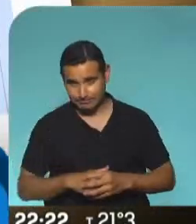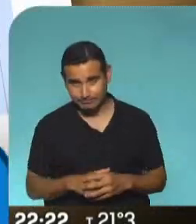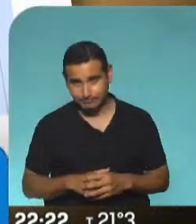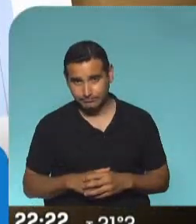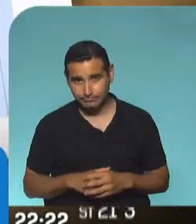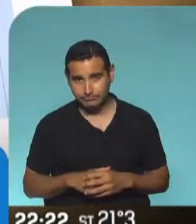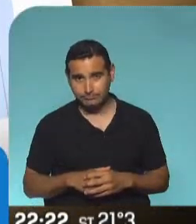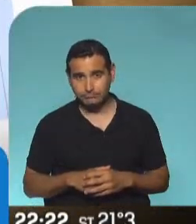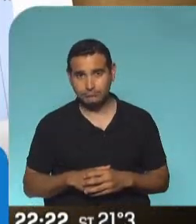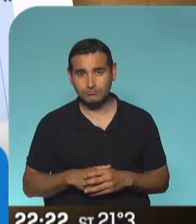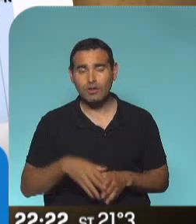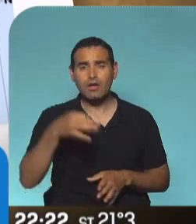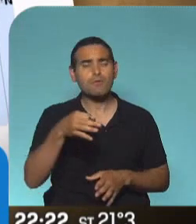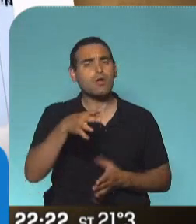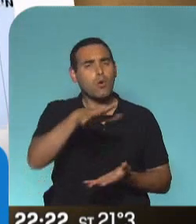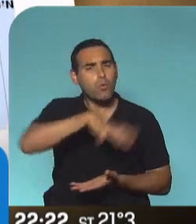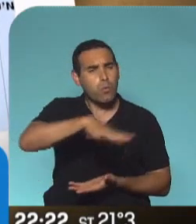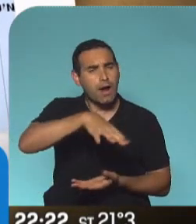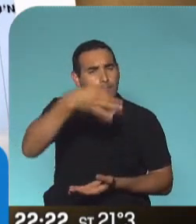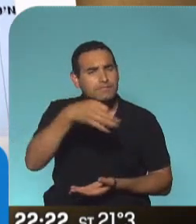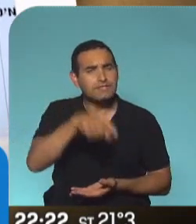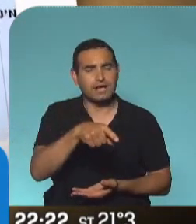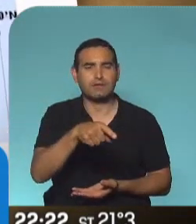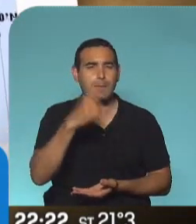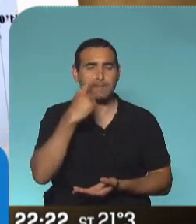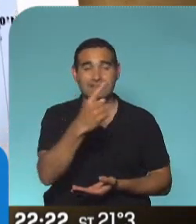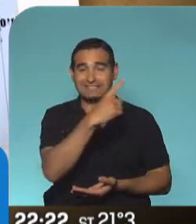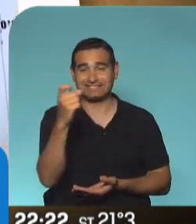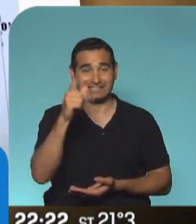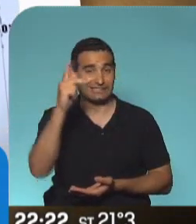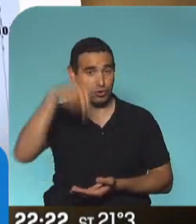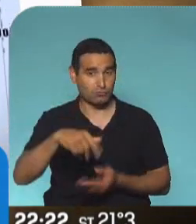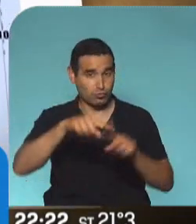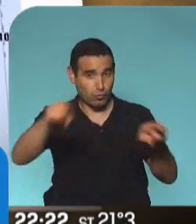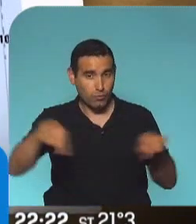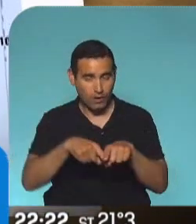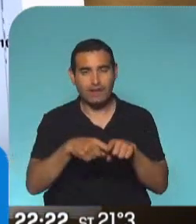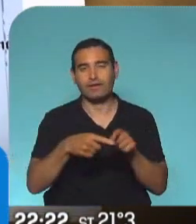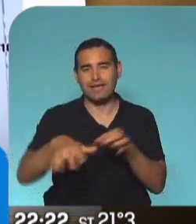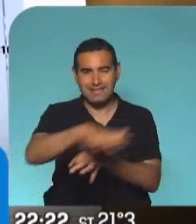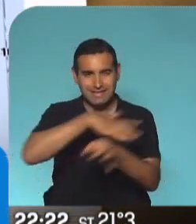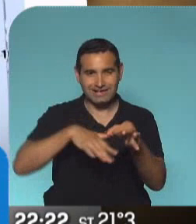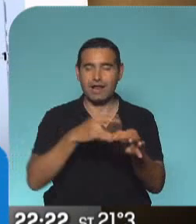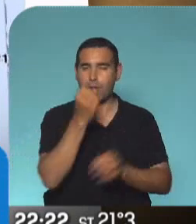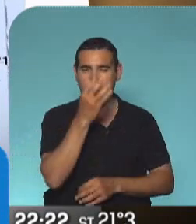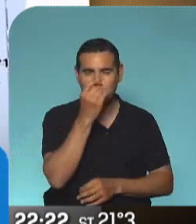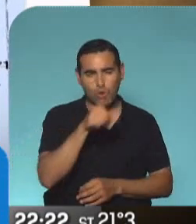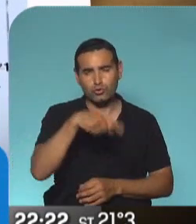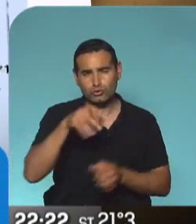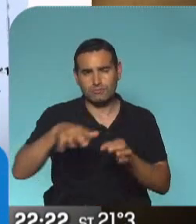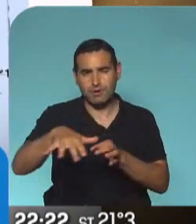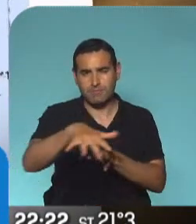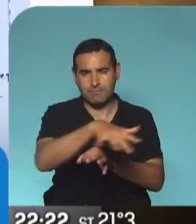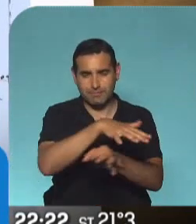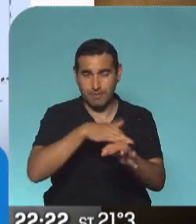El lema que define la condición especial de este territorio de 1.100 kilómetros cuadrados, que abarca la isla de Hong Kong, Kowloon y los denominados